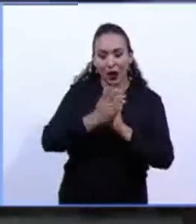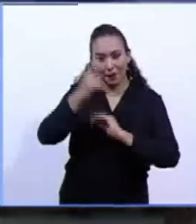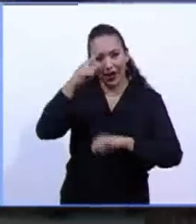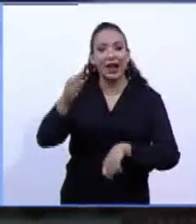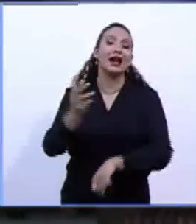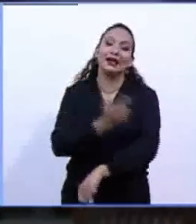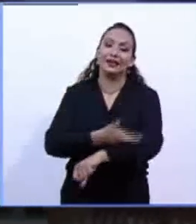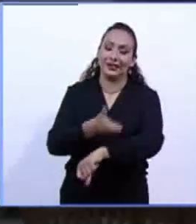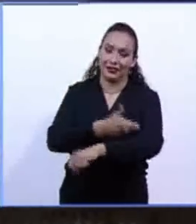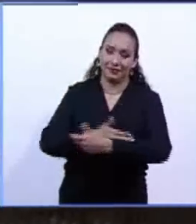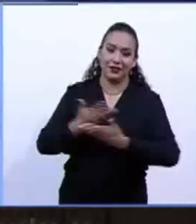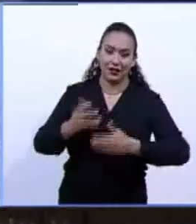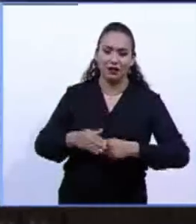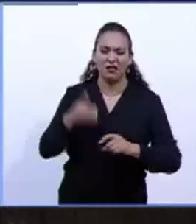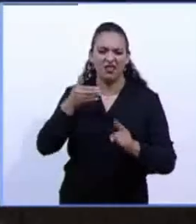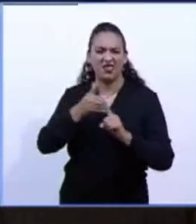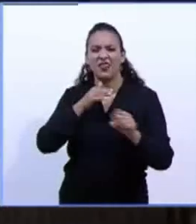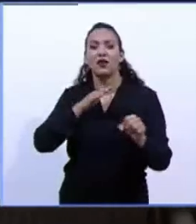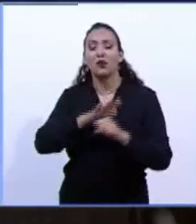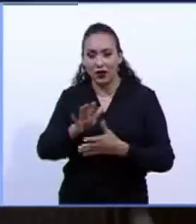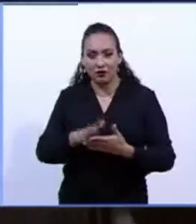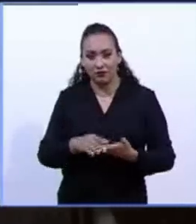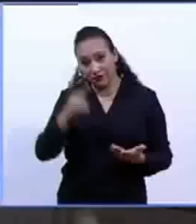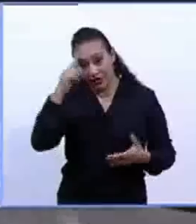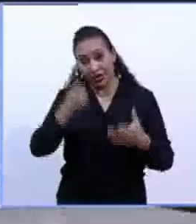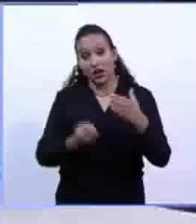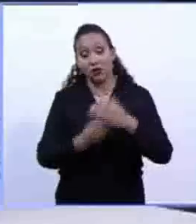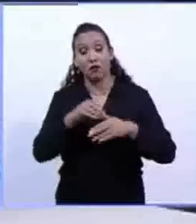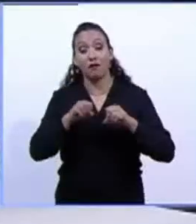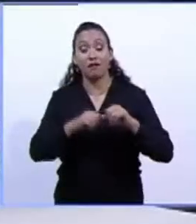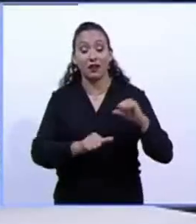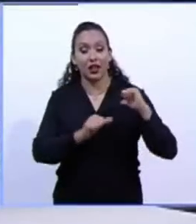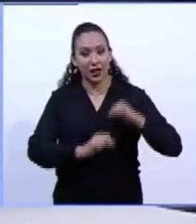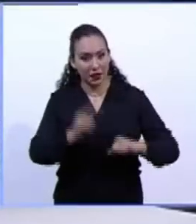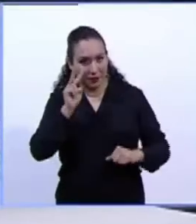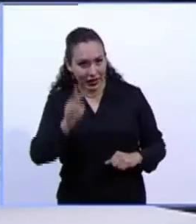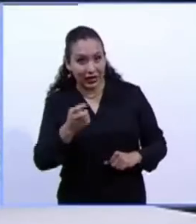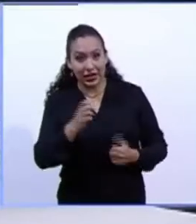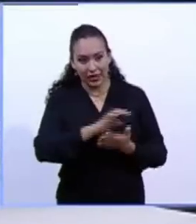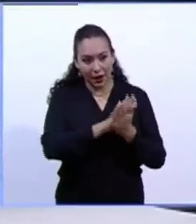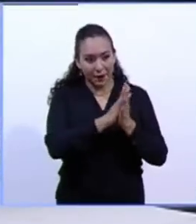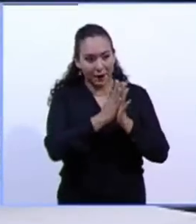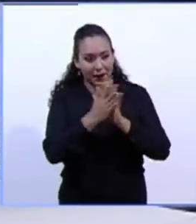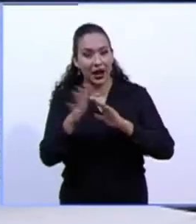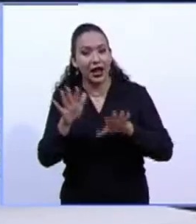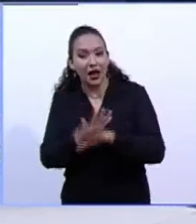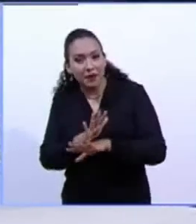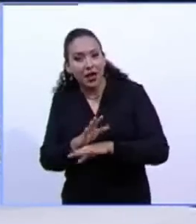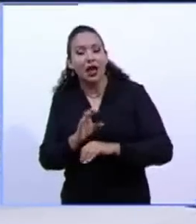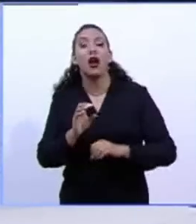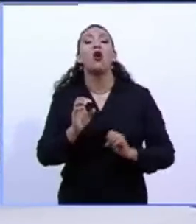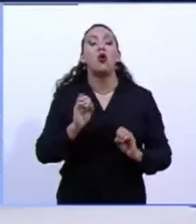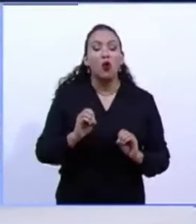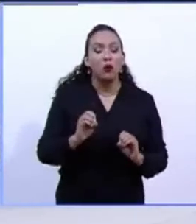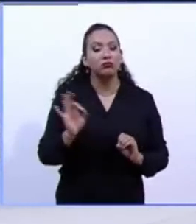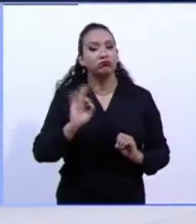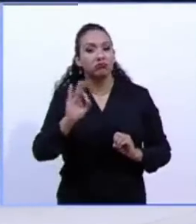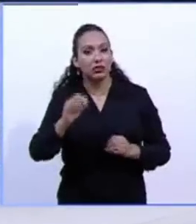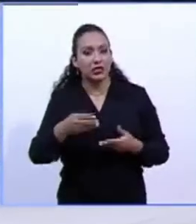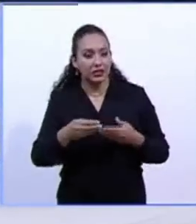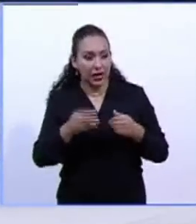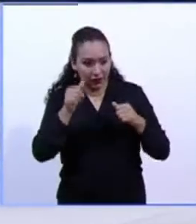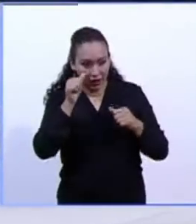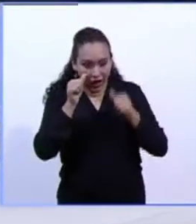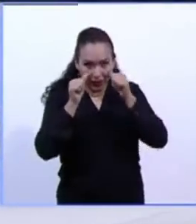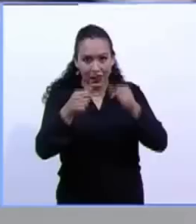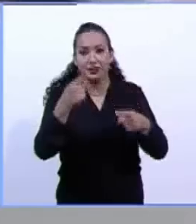o resolución, esto con el fin de que determine si se resuelve en el periodo de transición o si se reserva para que sea atendido